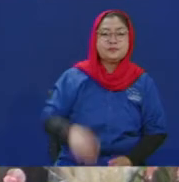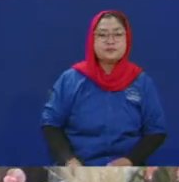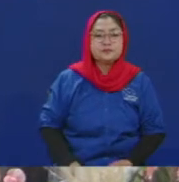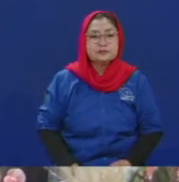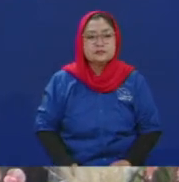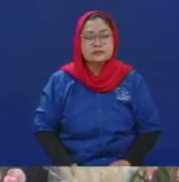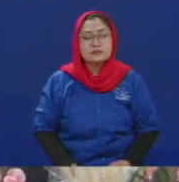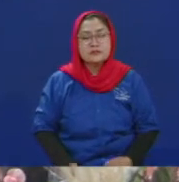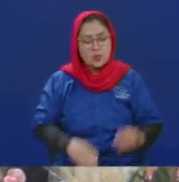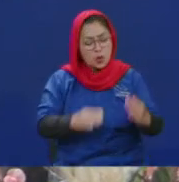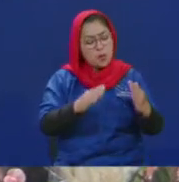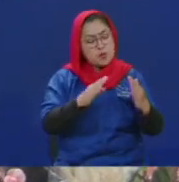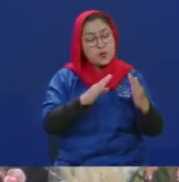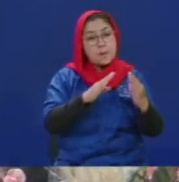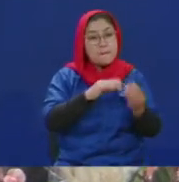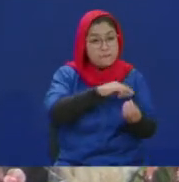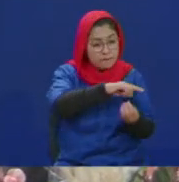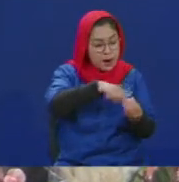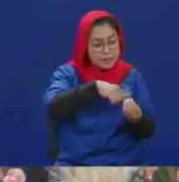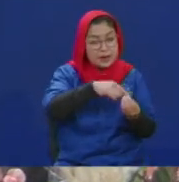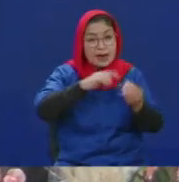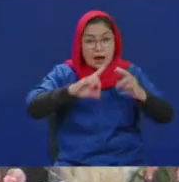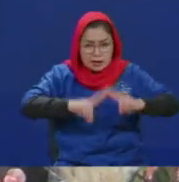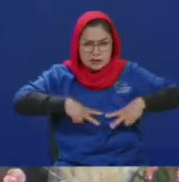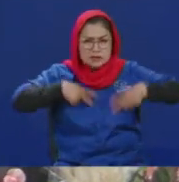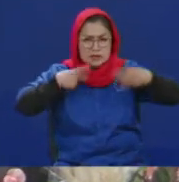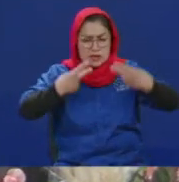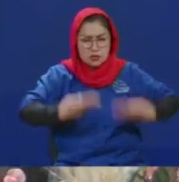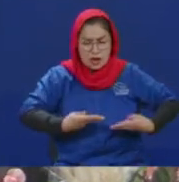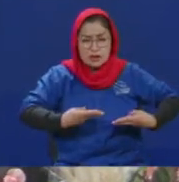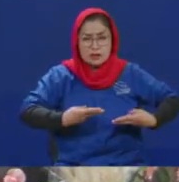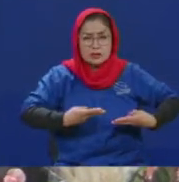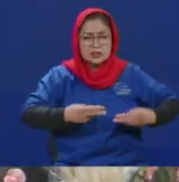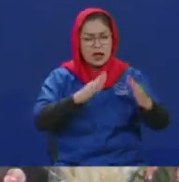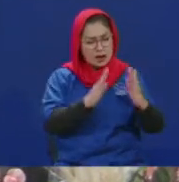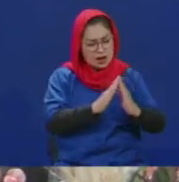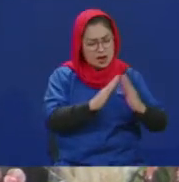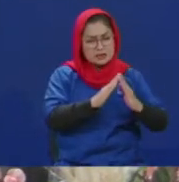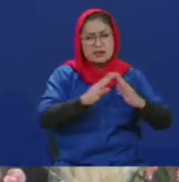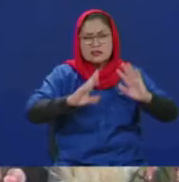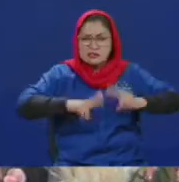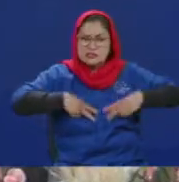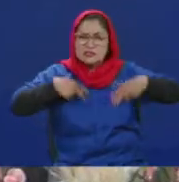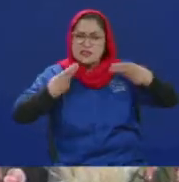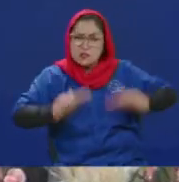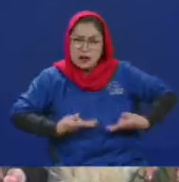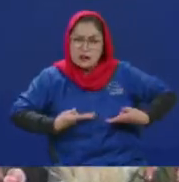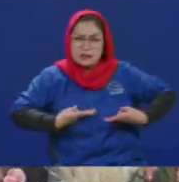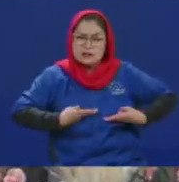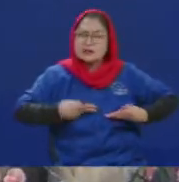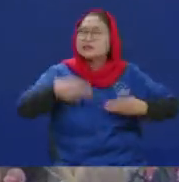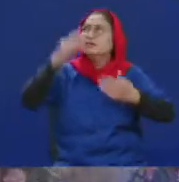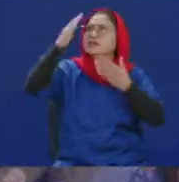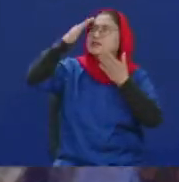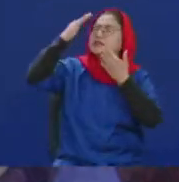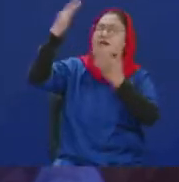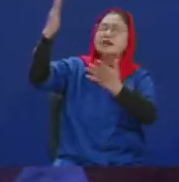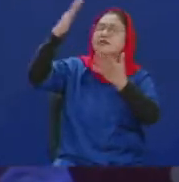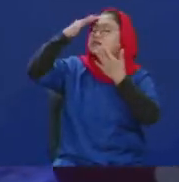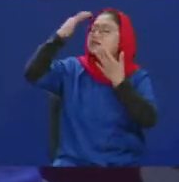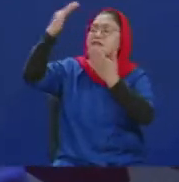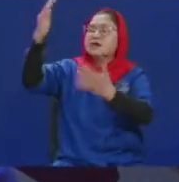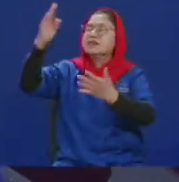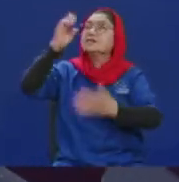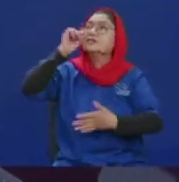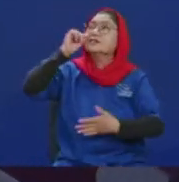Hogares restaurados, no solo aceptando a Cristo, sino hogares restaurados. Gracias, Señor. Dale gracias al Señor. Y la gloria y